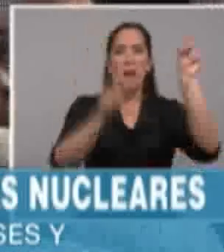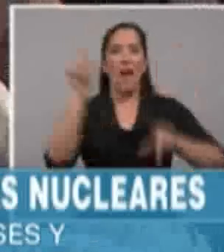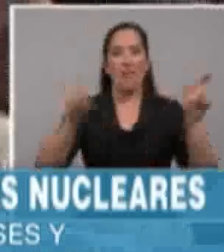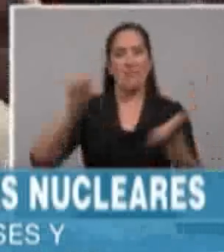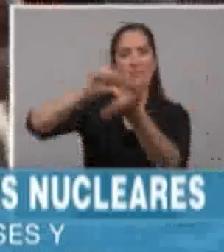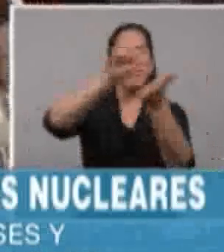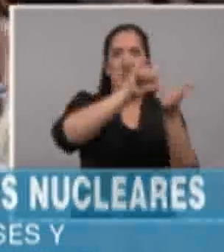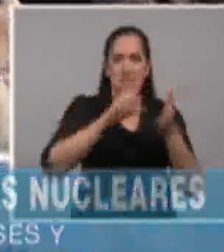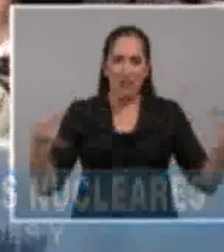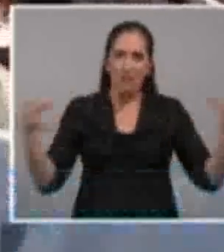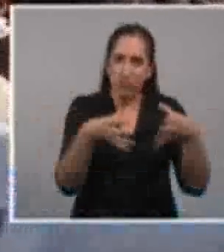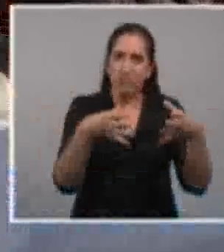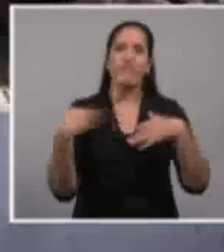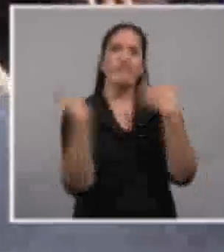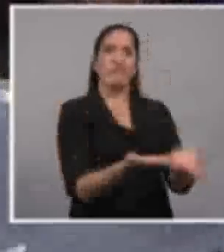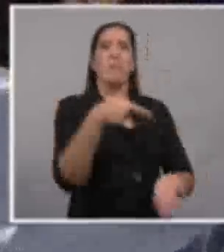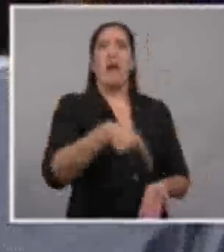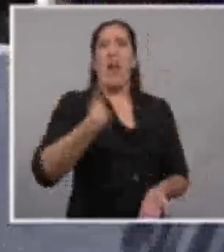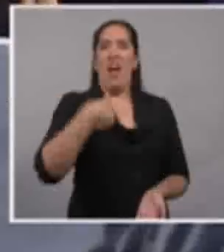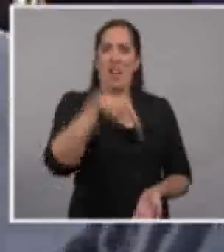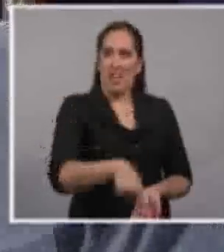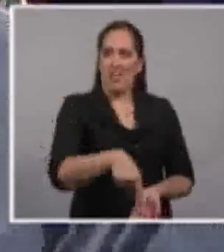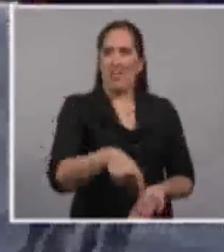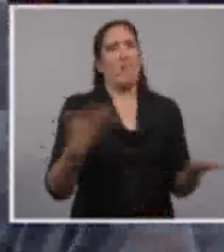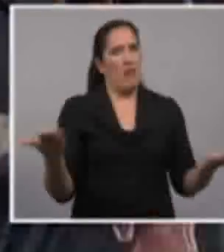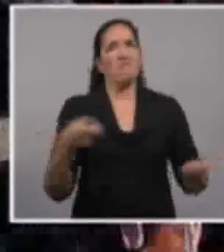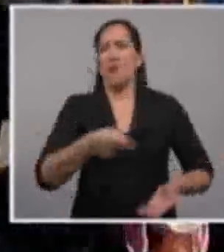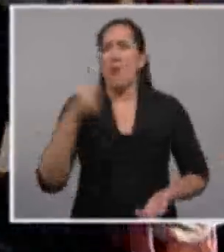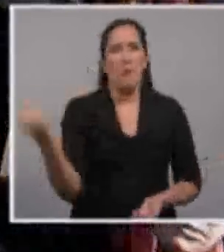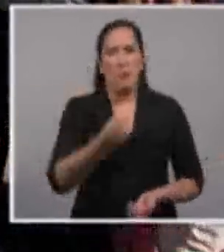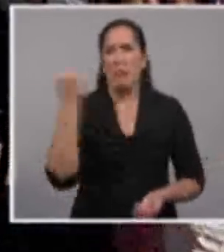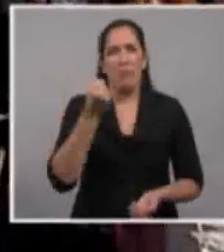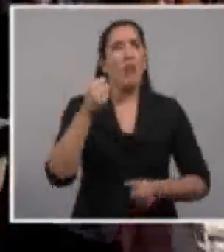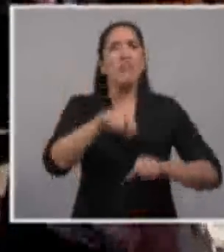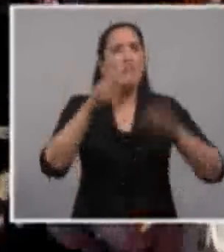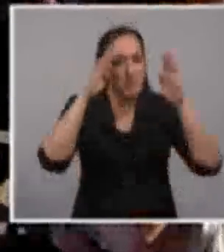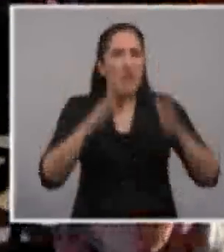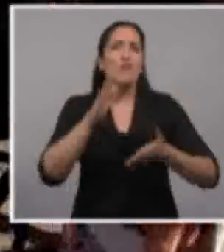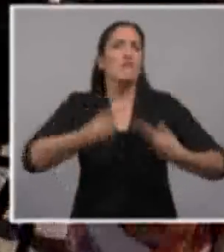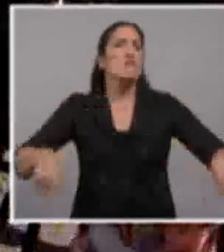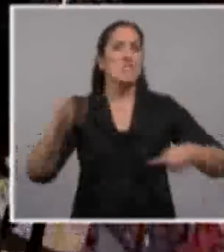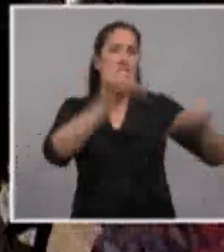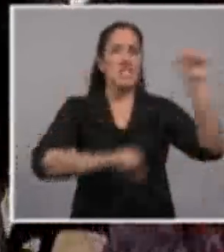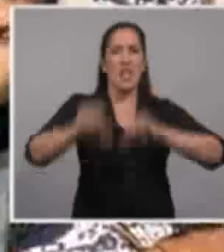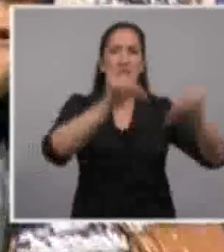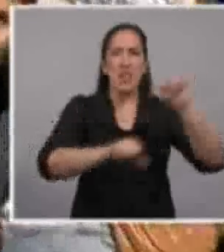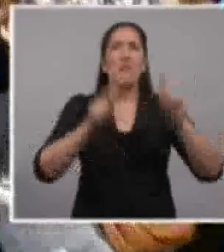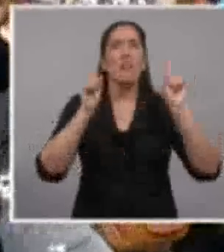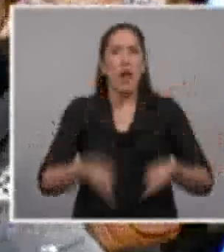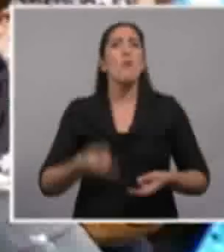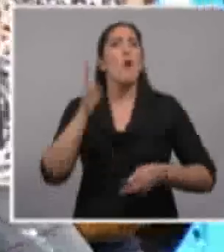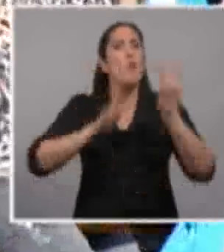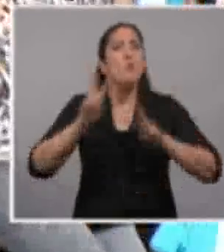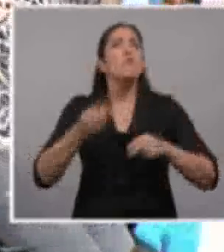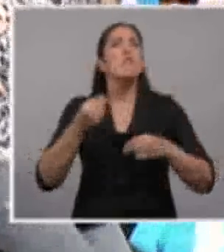Esta es la confianza que inspira a la Argentina en materia científica y también en materia de no